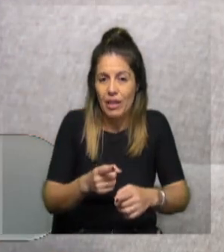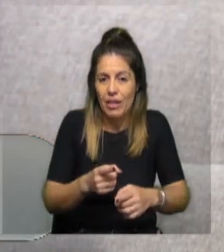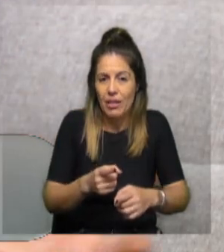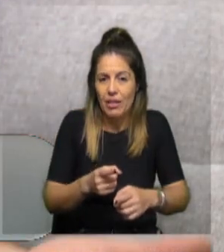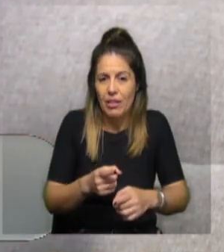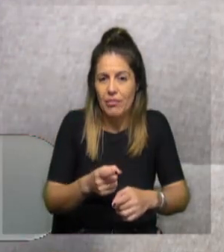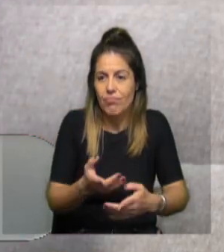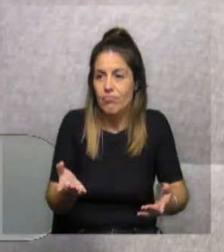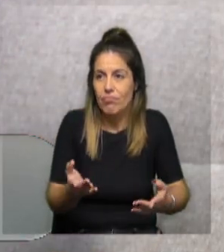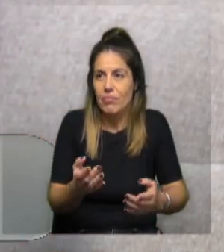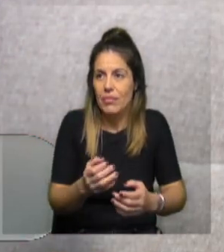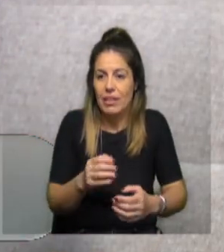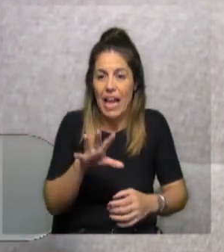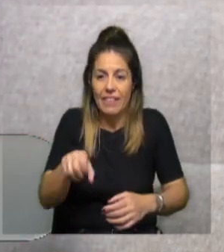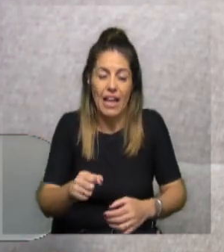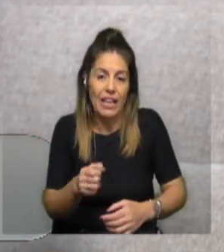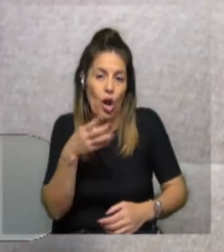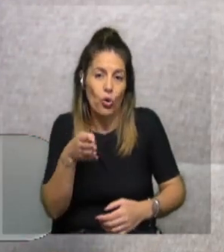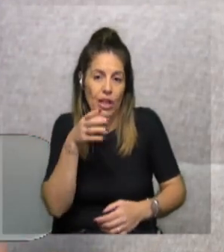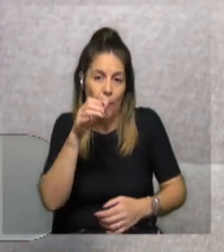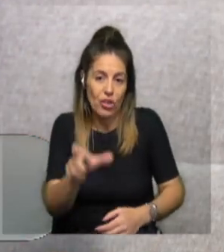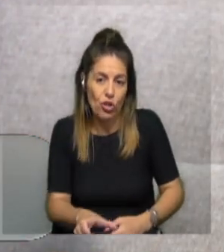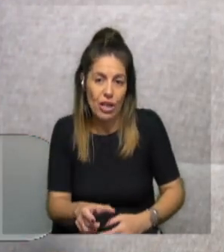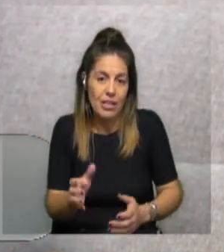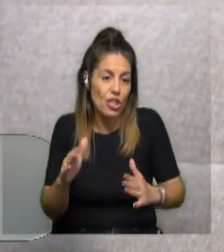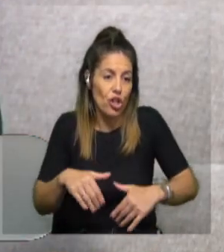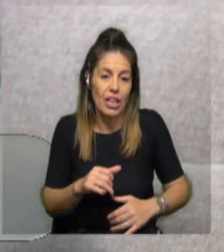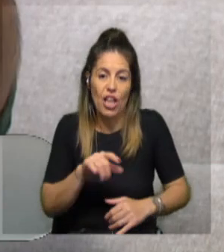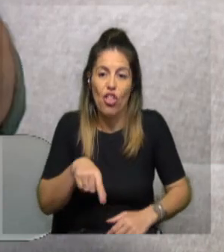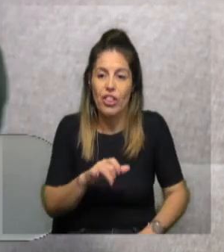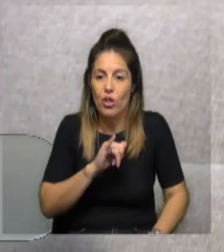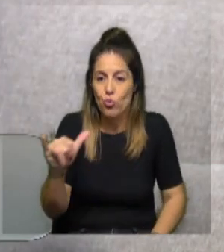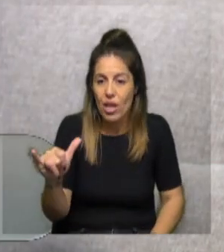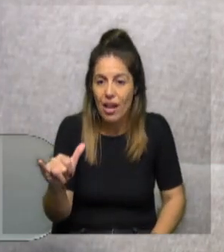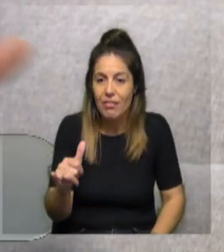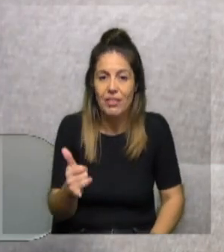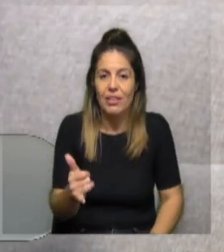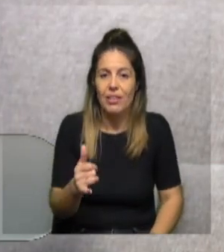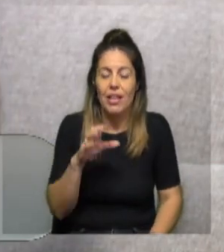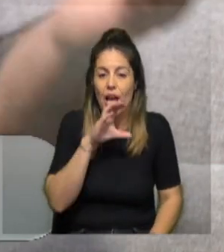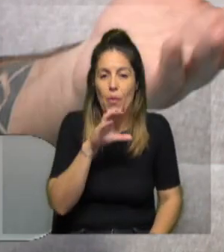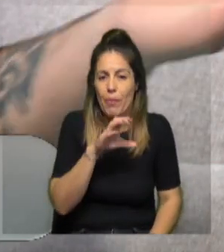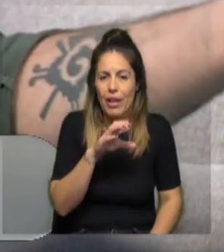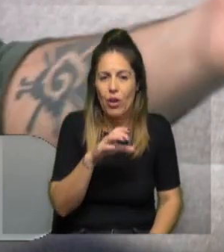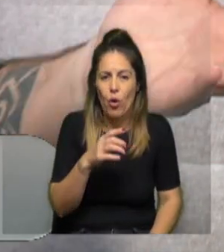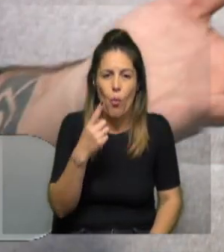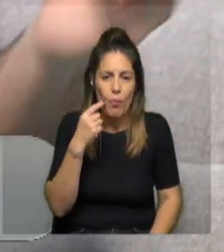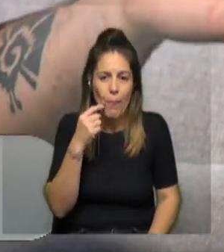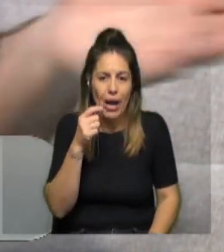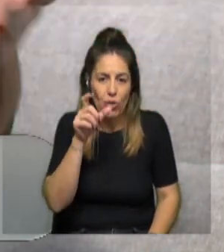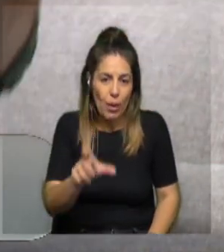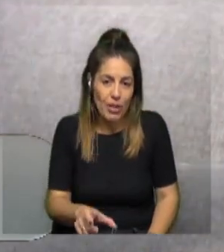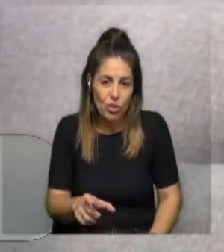esto suceda, porque en realidad si no tenés a dónde denunciar y el perro termina, un papá de una persona que le muerde el